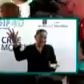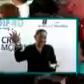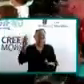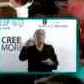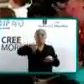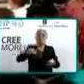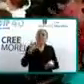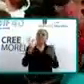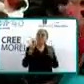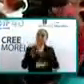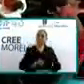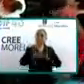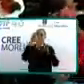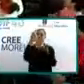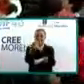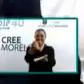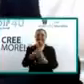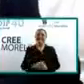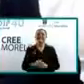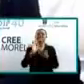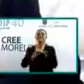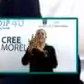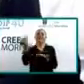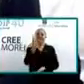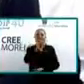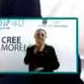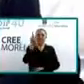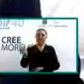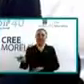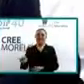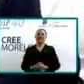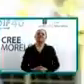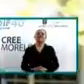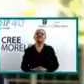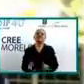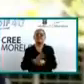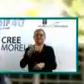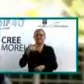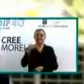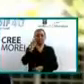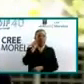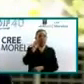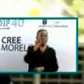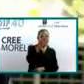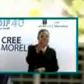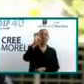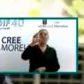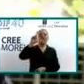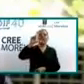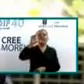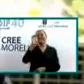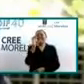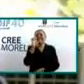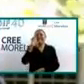invertidos. Y gracias de verdad. Porque yo veía a Elena en la angustia